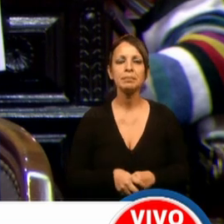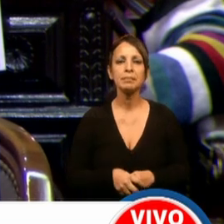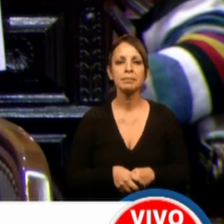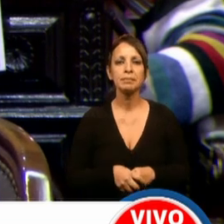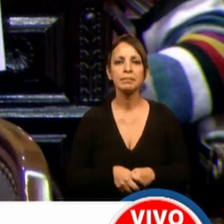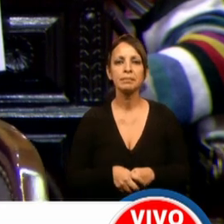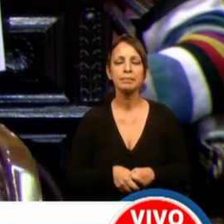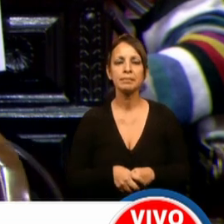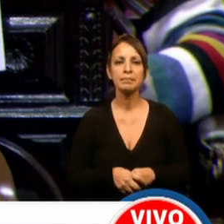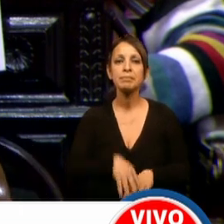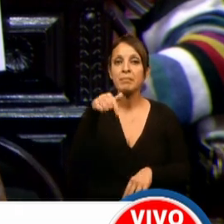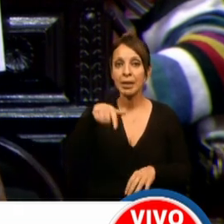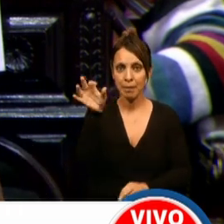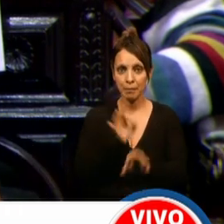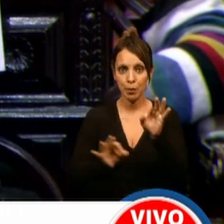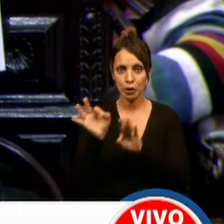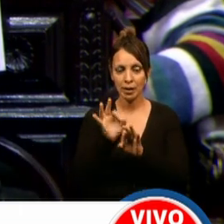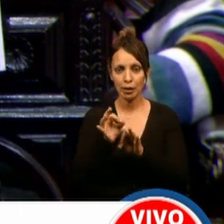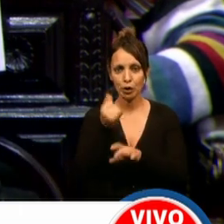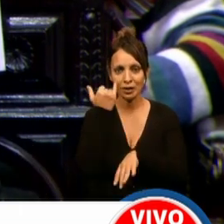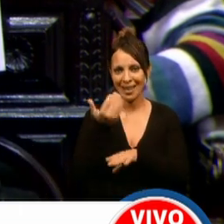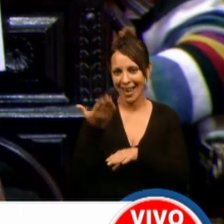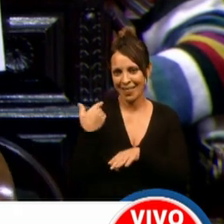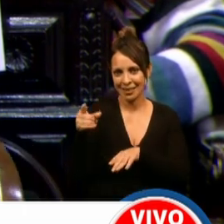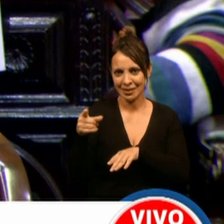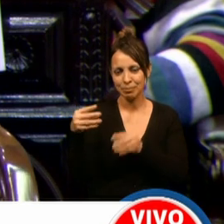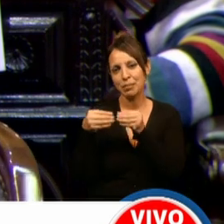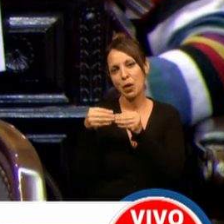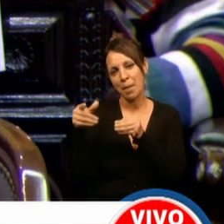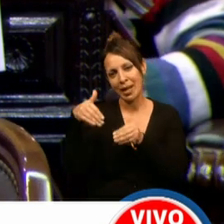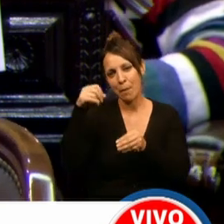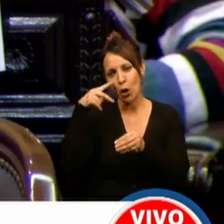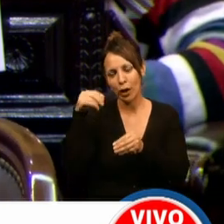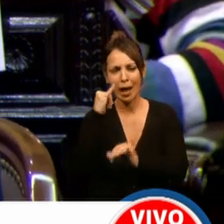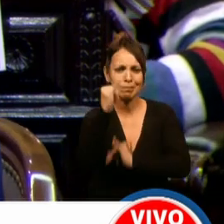este proyecto que explicó muy bien mi compañera mónica